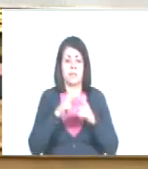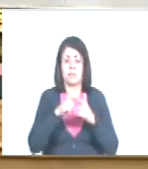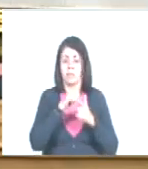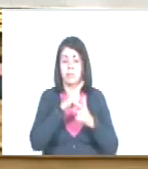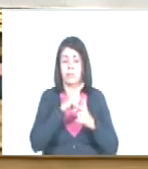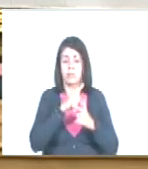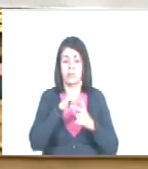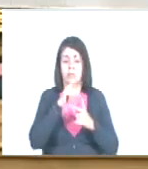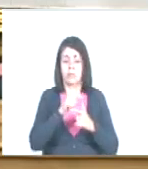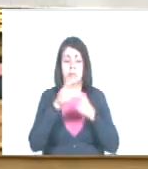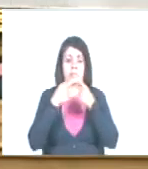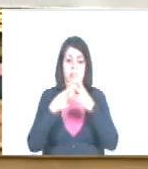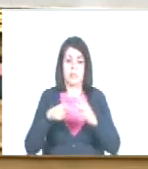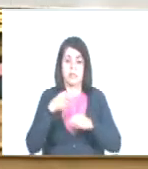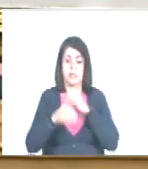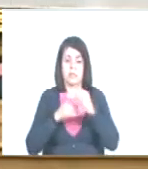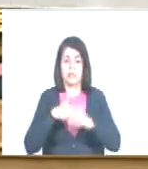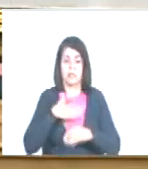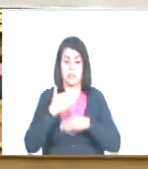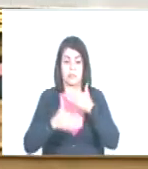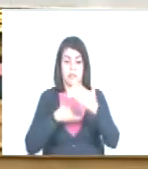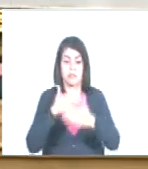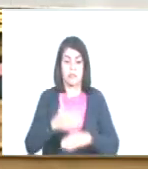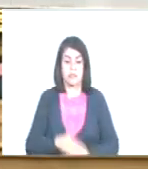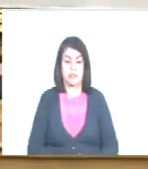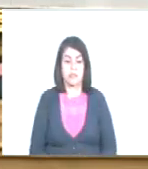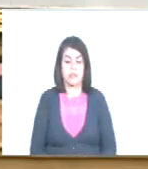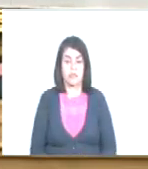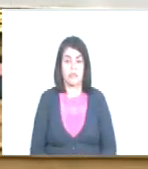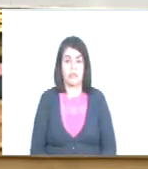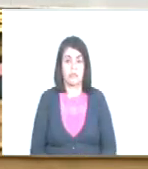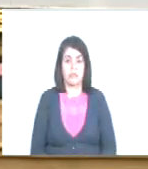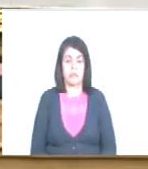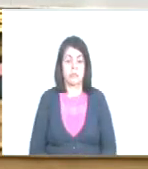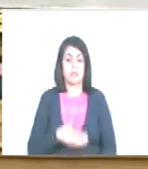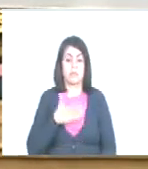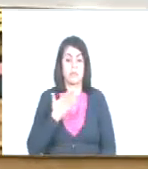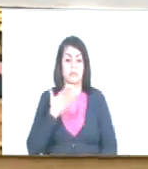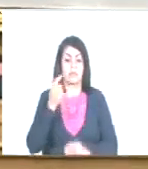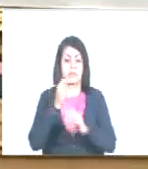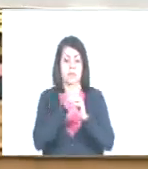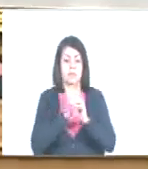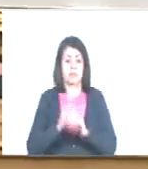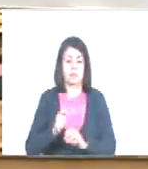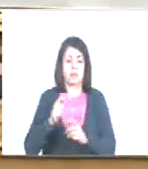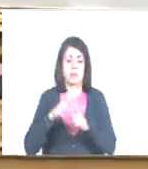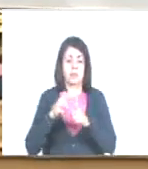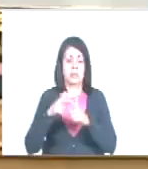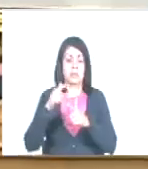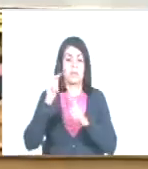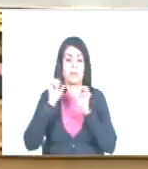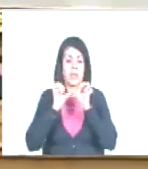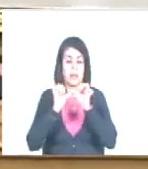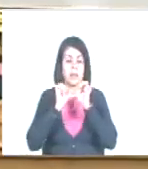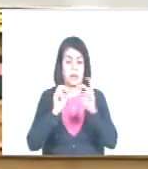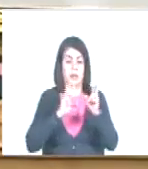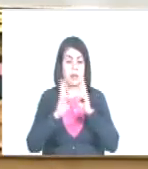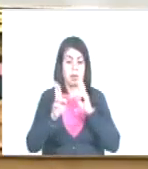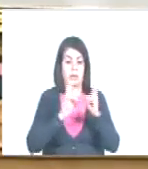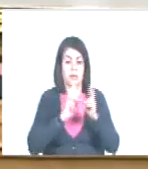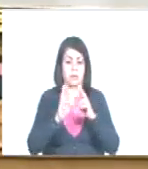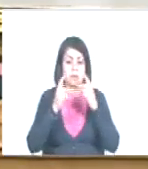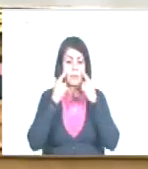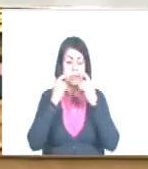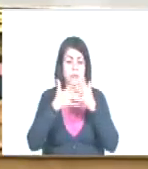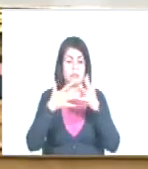las que unos pocos cultores de la plutocracia y de las oligarquías mantenían a